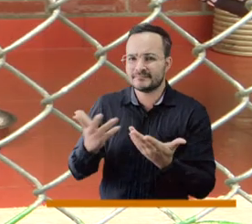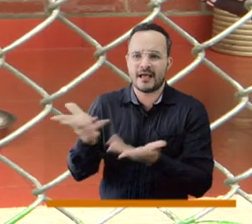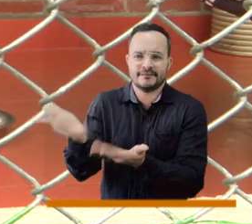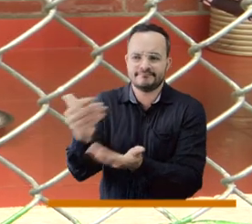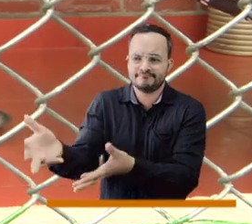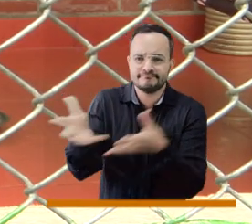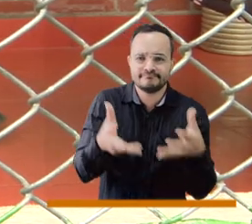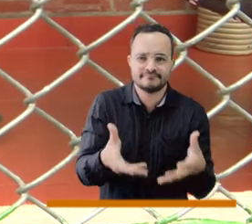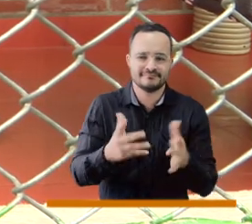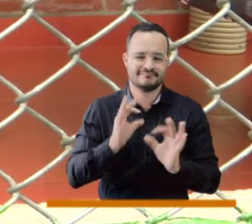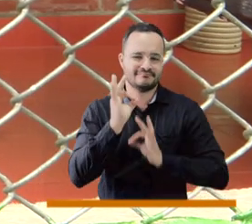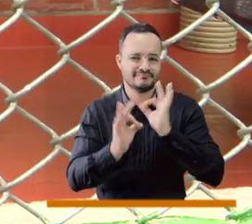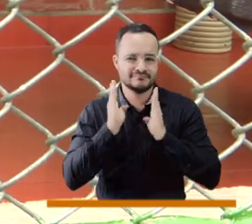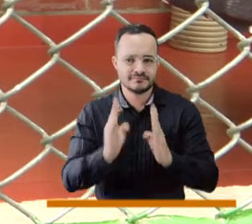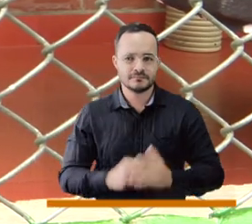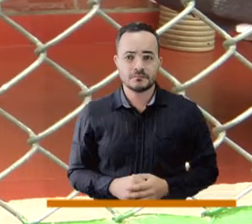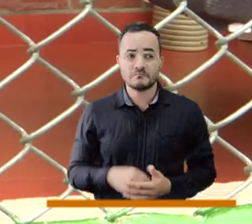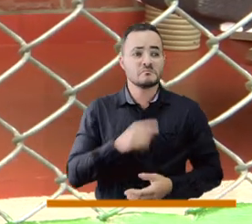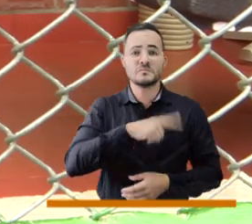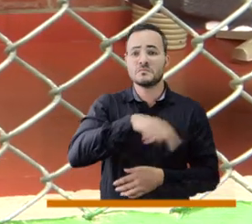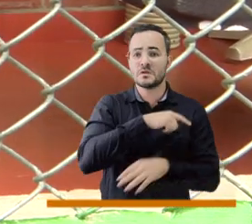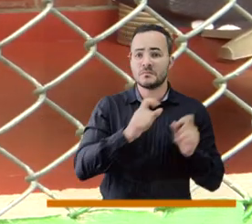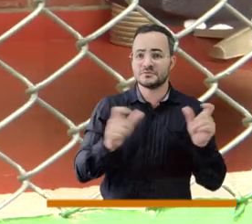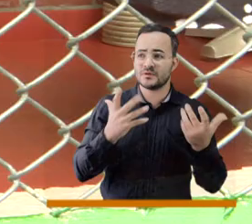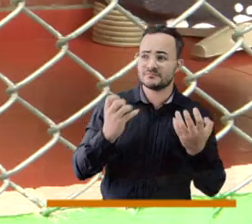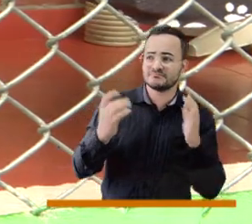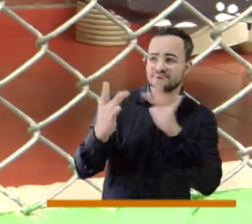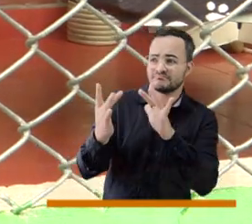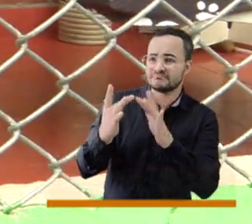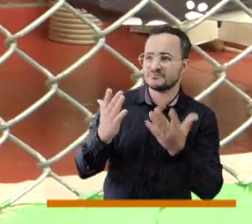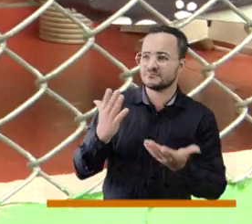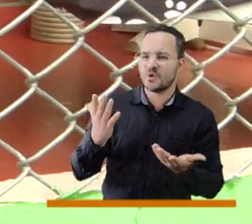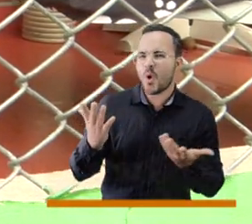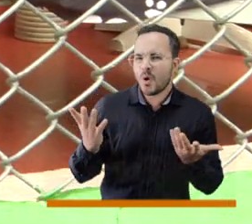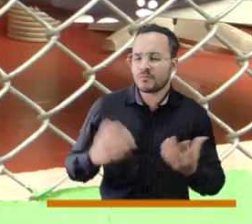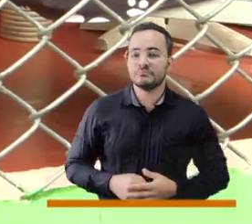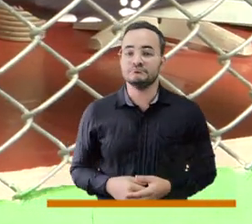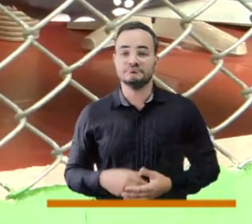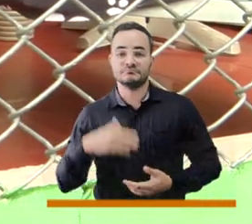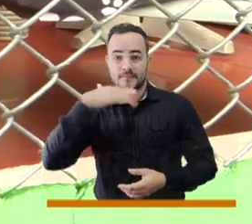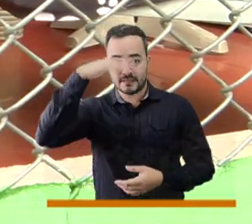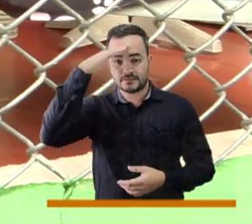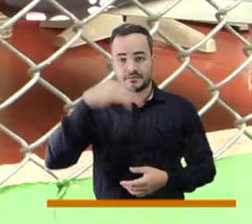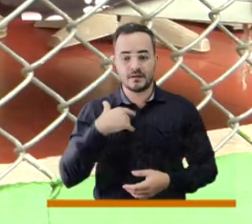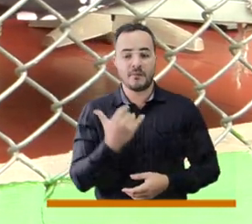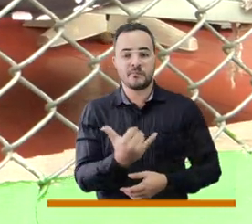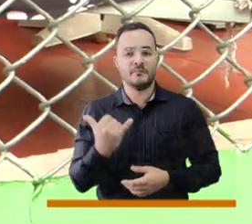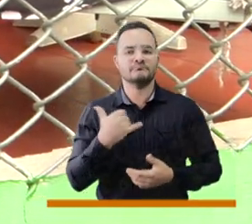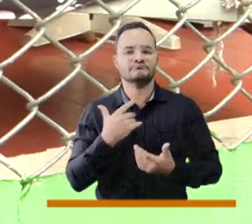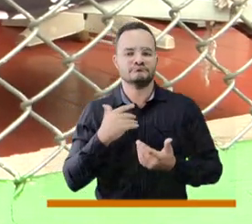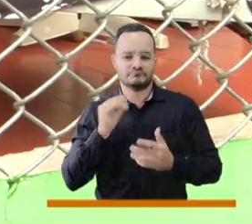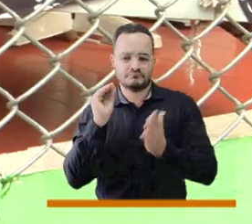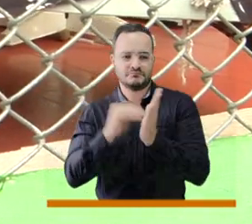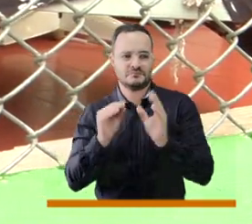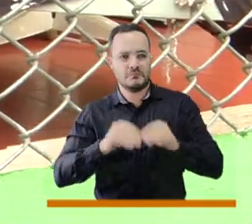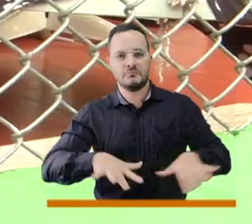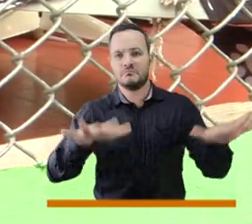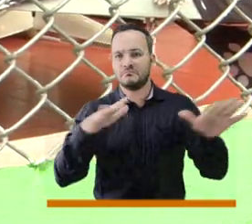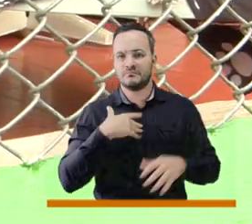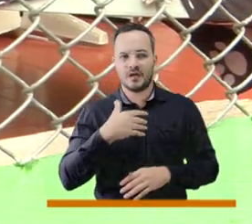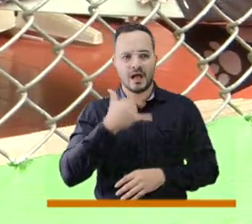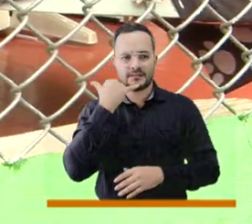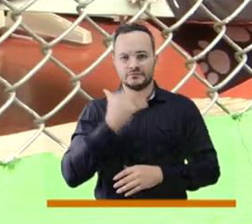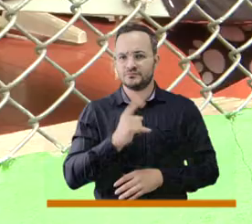Bueno, ¿y cómo se contactan con La Perla para que poder comunicarse con esos animalitos? Bueno, la ciudad de Medellín tiene una línea de atención